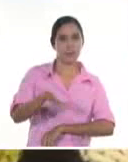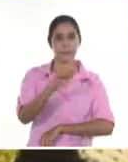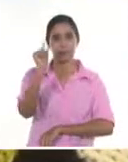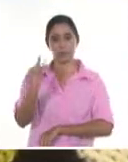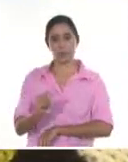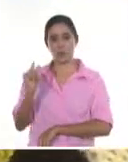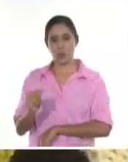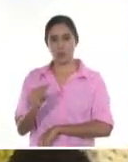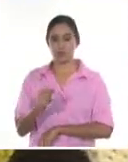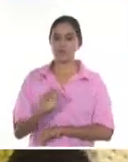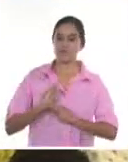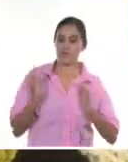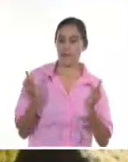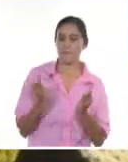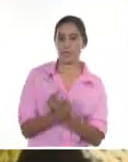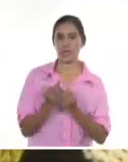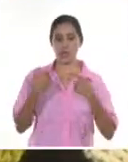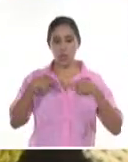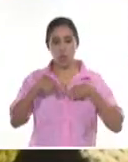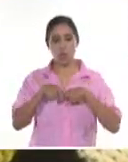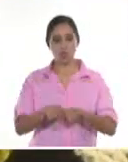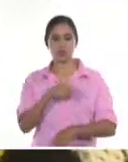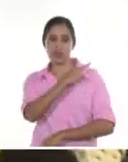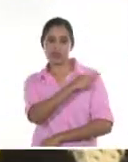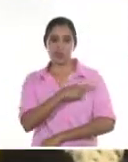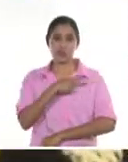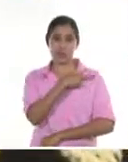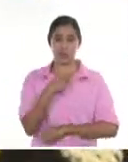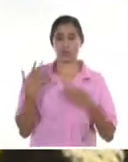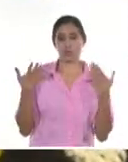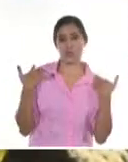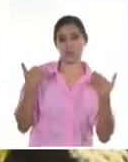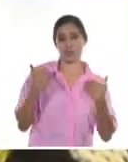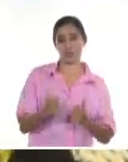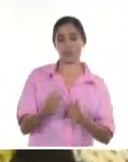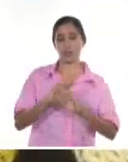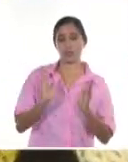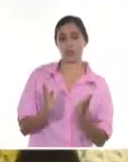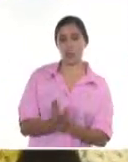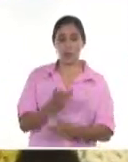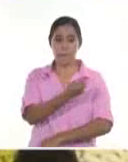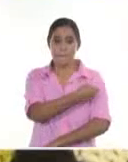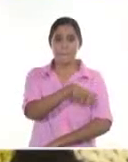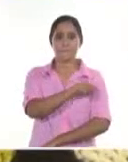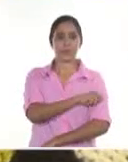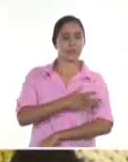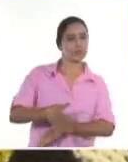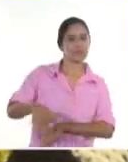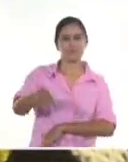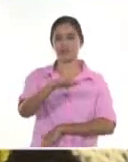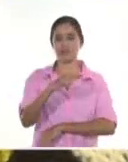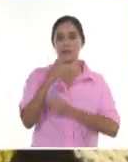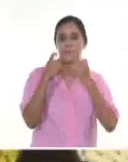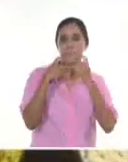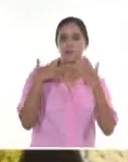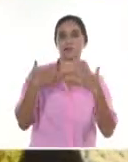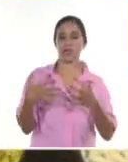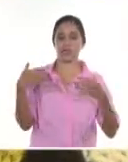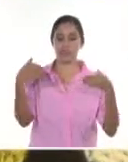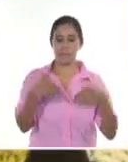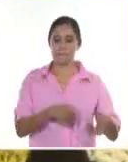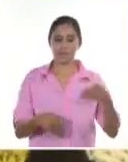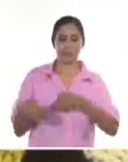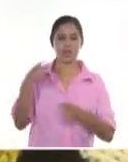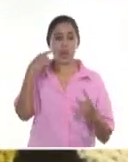se ve inmerso los cuadros, se ve inmerso todo el pueblo en general, donde en este minuto estamos